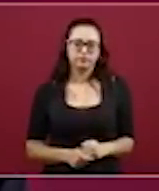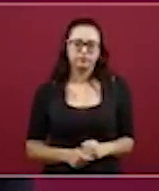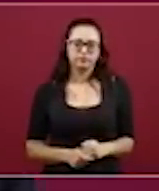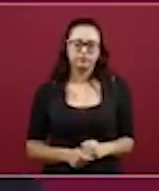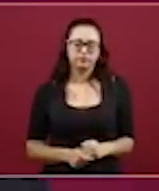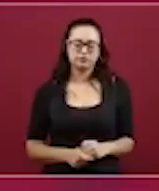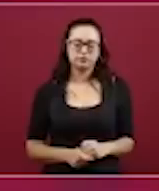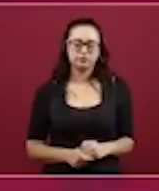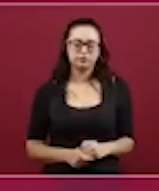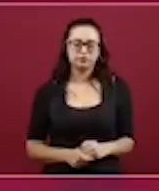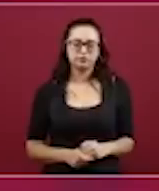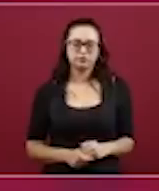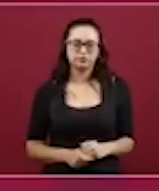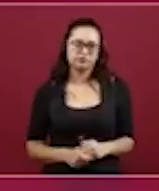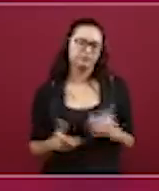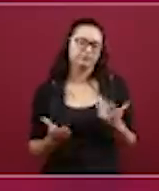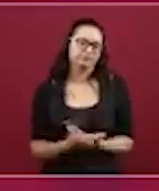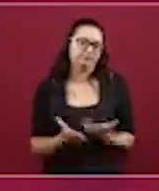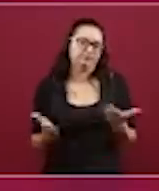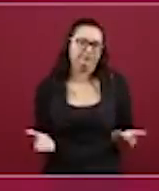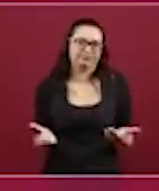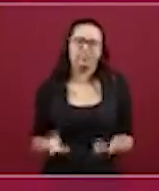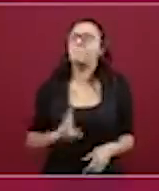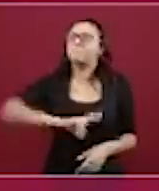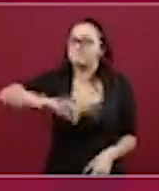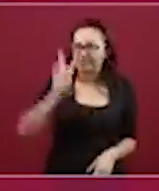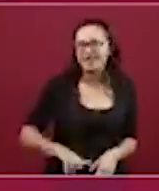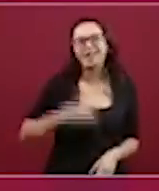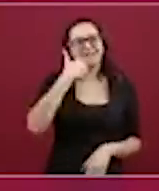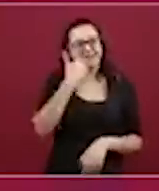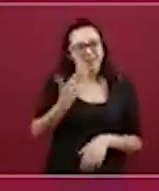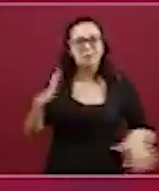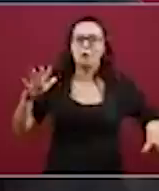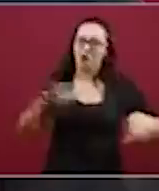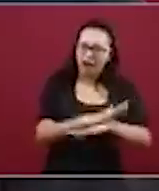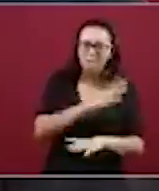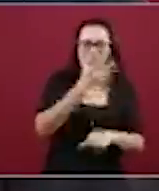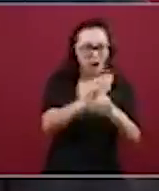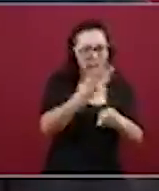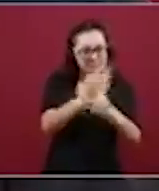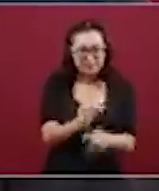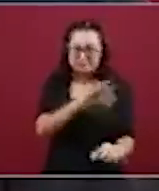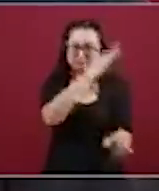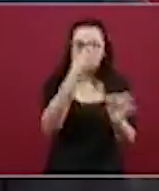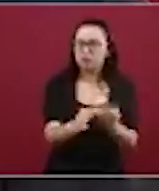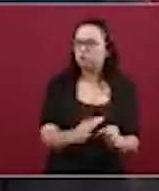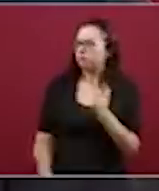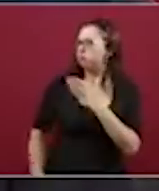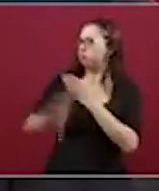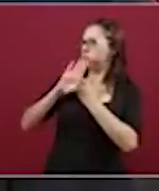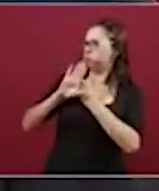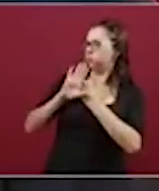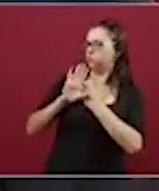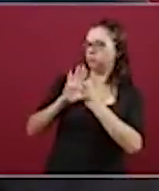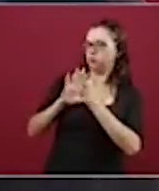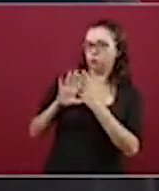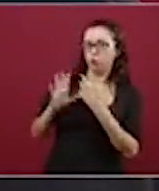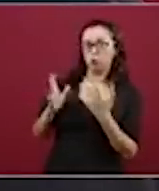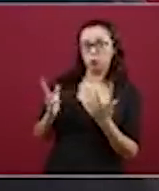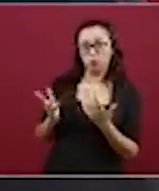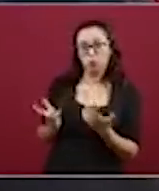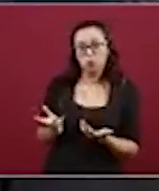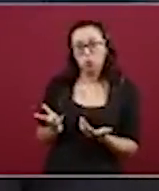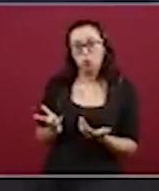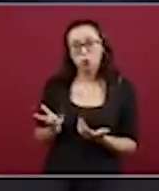se busca un cambio de verdad y hay una oposición. Entonces, yo espero que sea